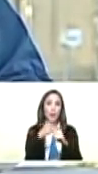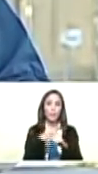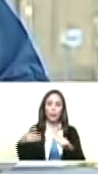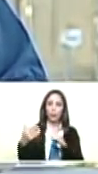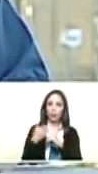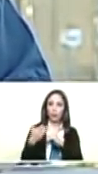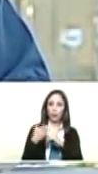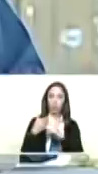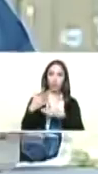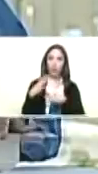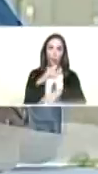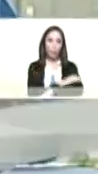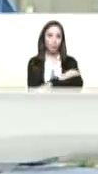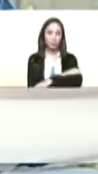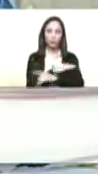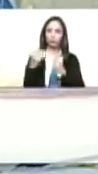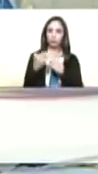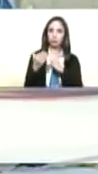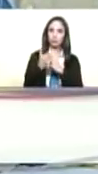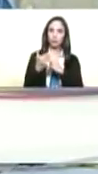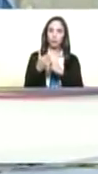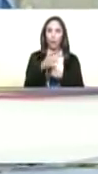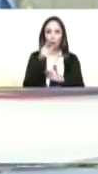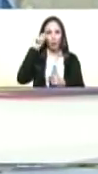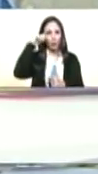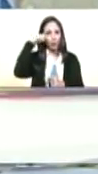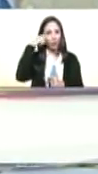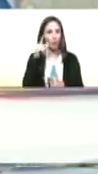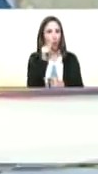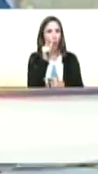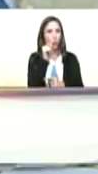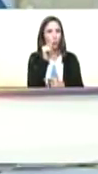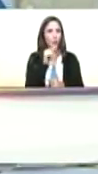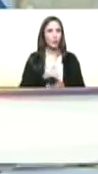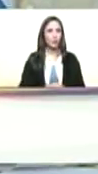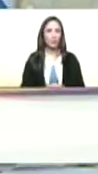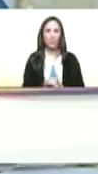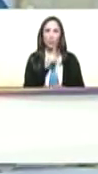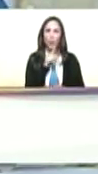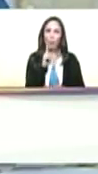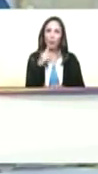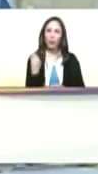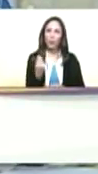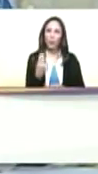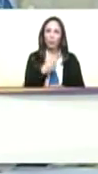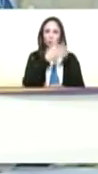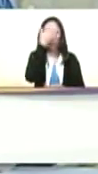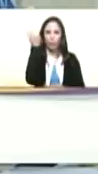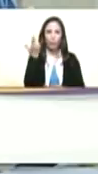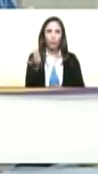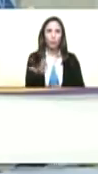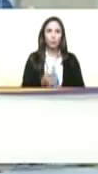apuntando. ¿Ustedes se acuerdan al Ablachento, al... ¿cómo es que se llama el Ablachento, vale?